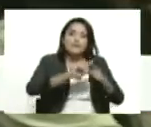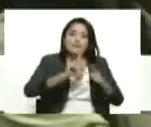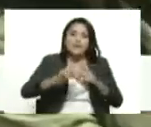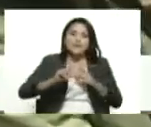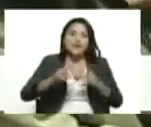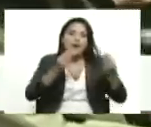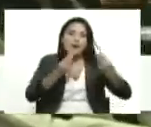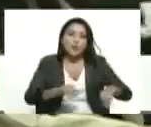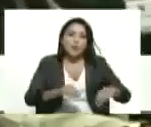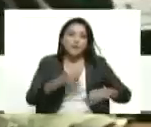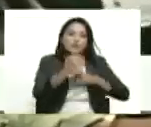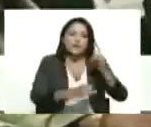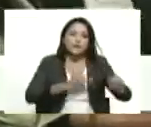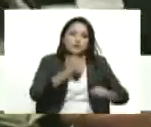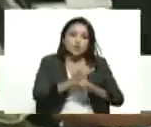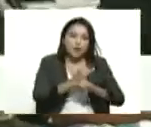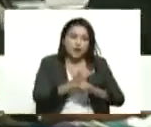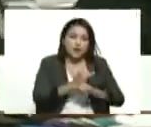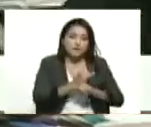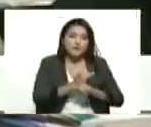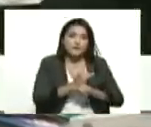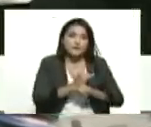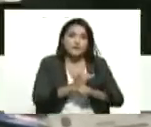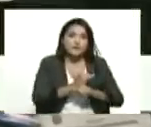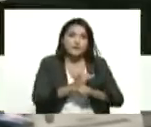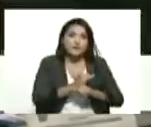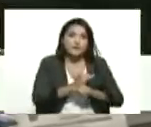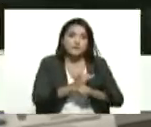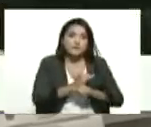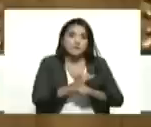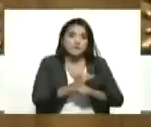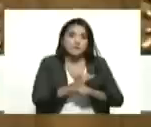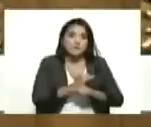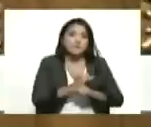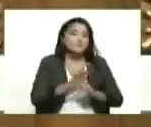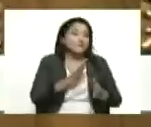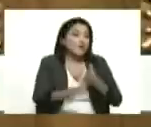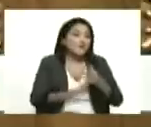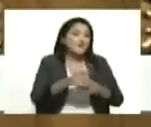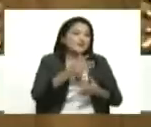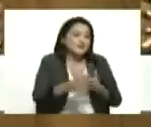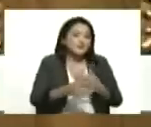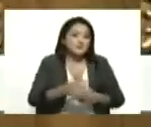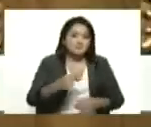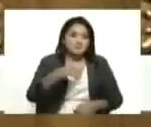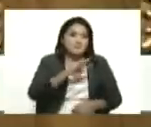internacionales ratificados por la República. La sacrosanta propiedad privada, ¿no?